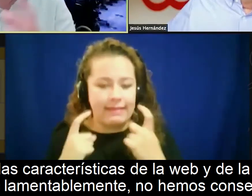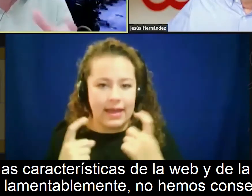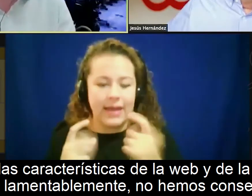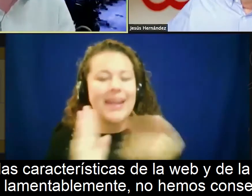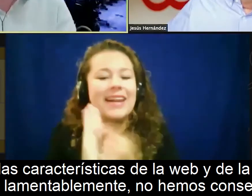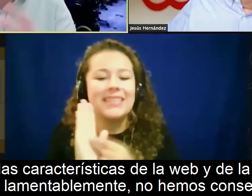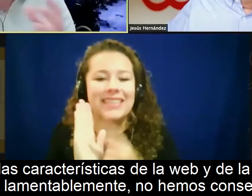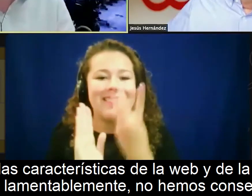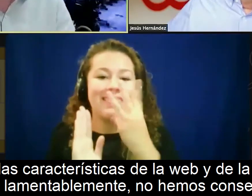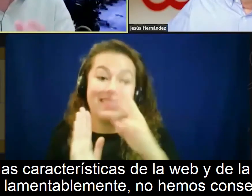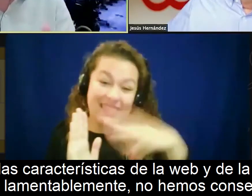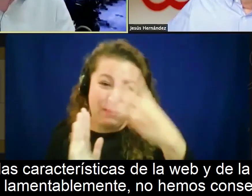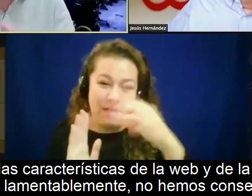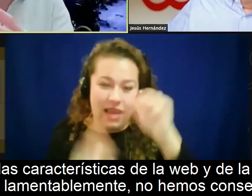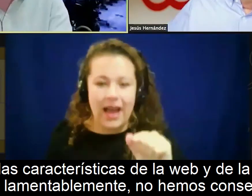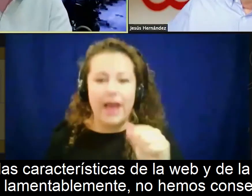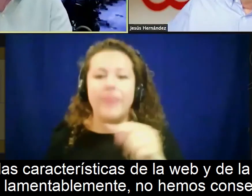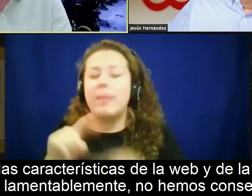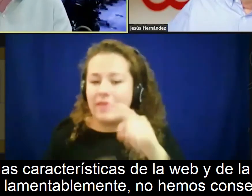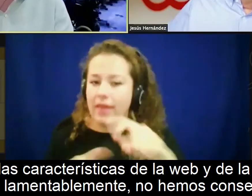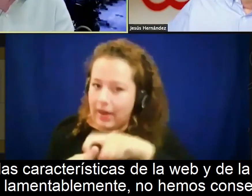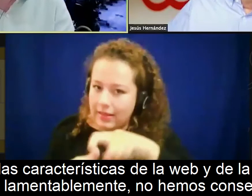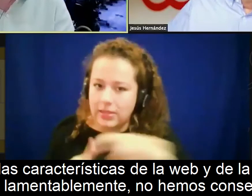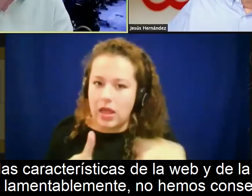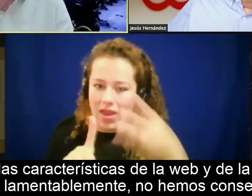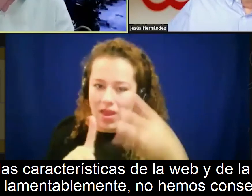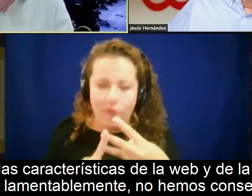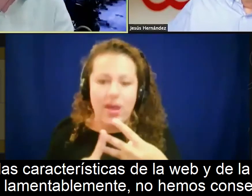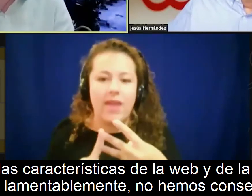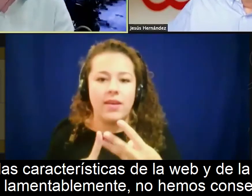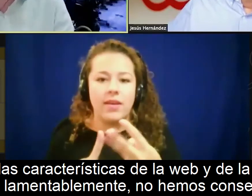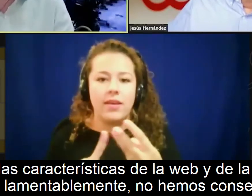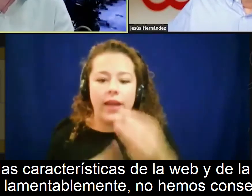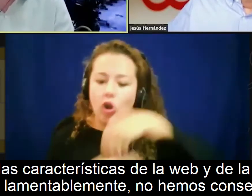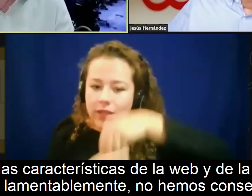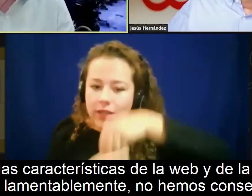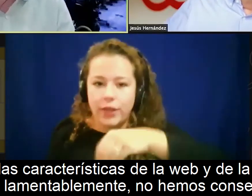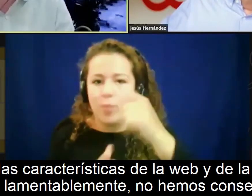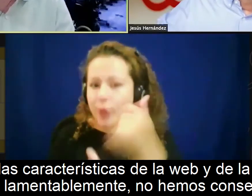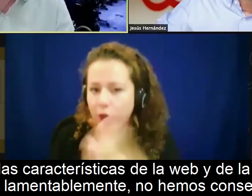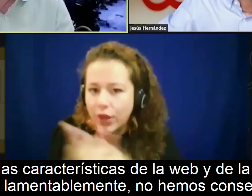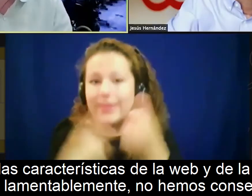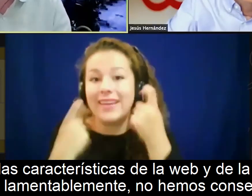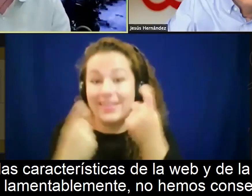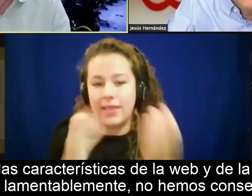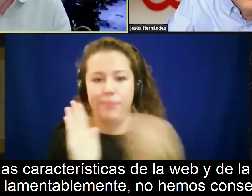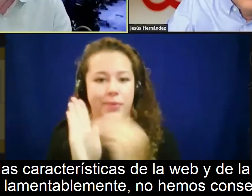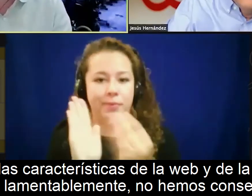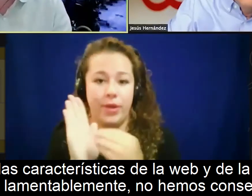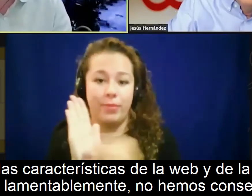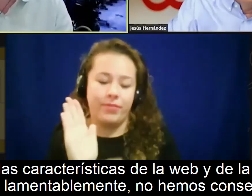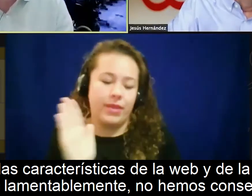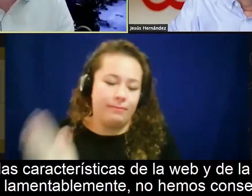de las características de la web y demás, y de la prioridad de ese contenido, que se vayan implementando. Pero lamentablemente no hemos